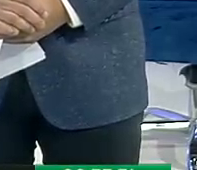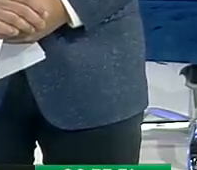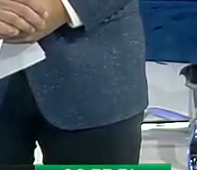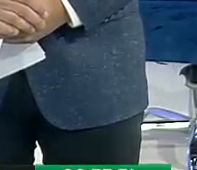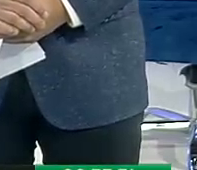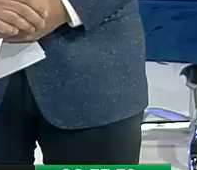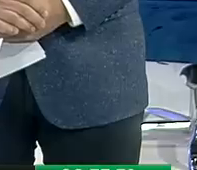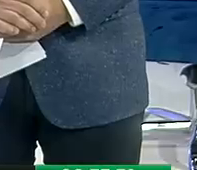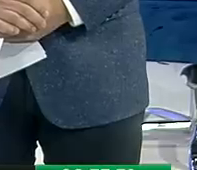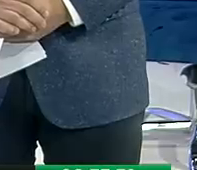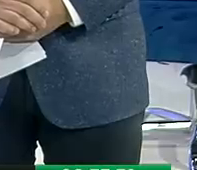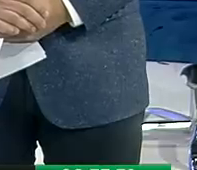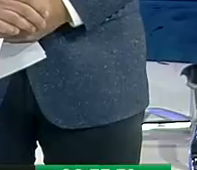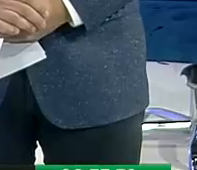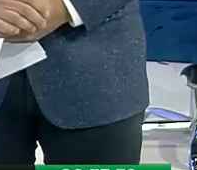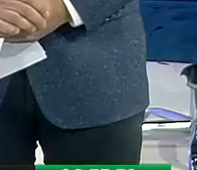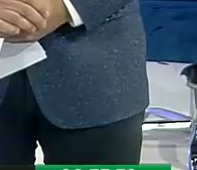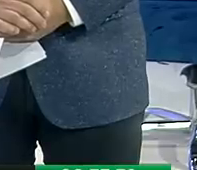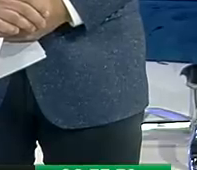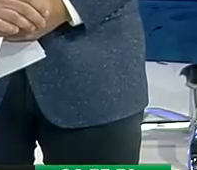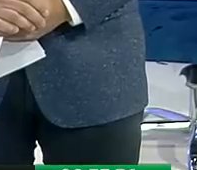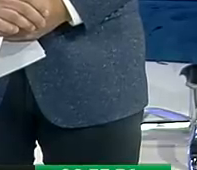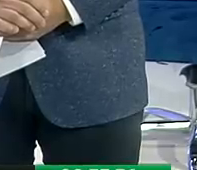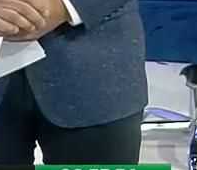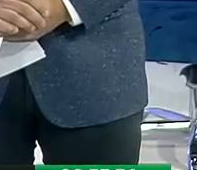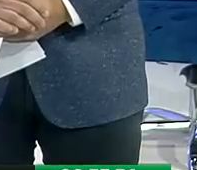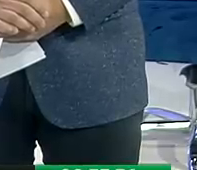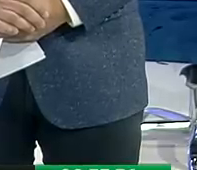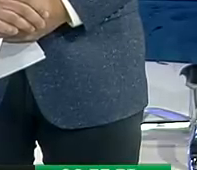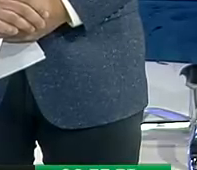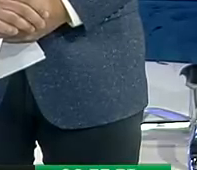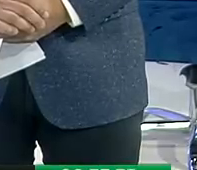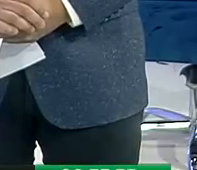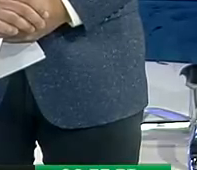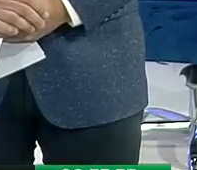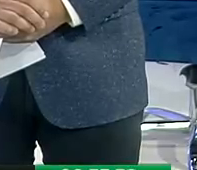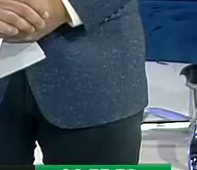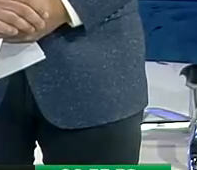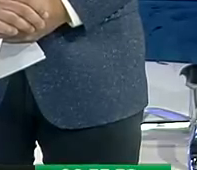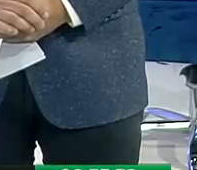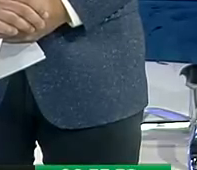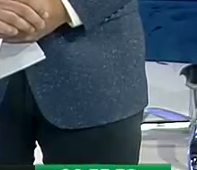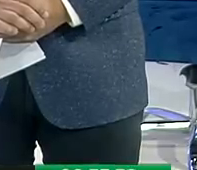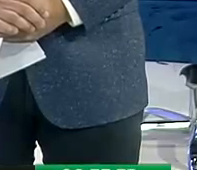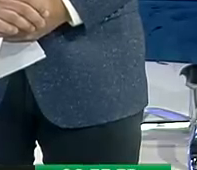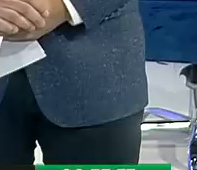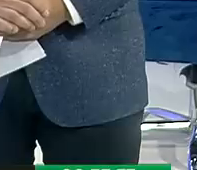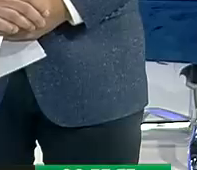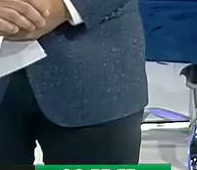tendremos detalles más adelante, estén muy atentos, y se trata de los